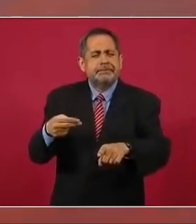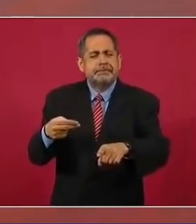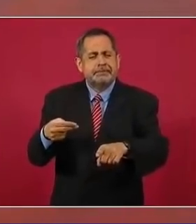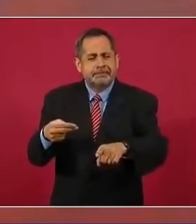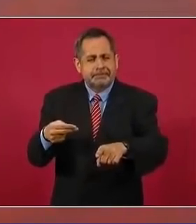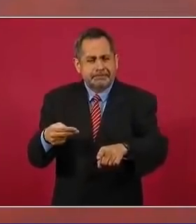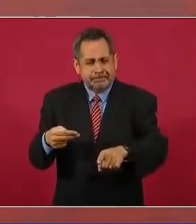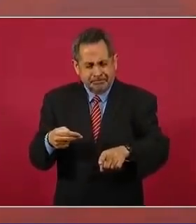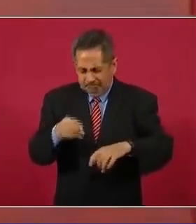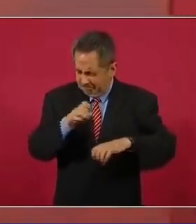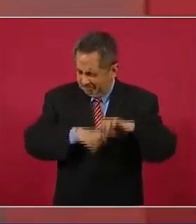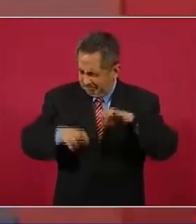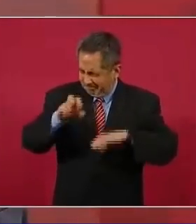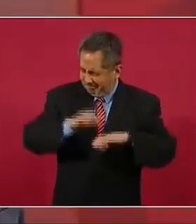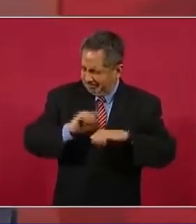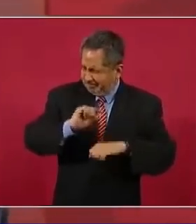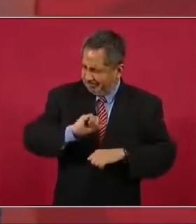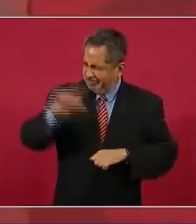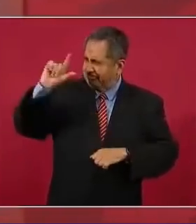el embajador famoso?